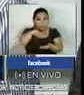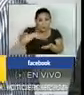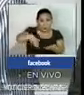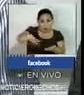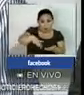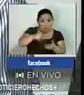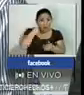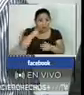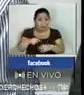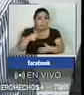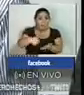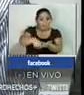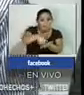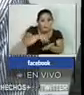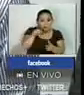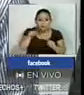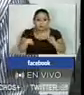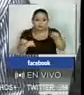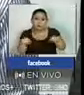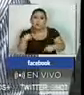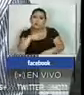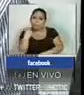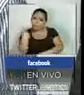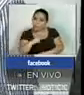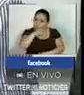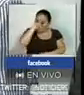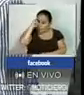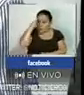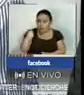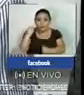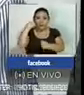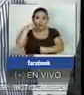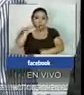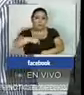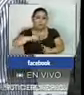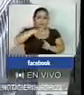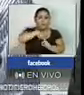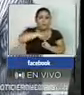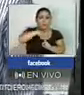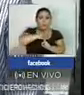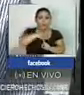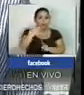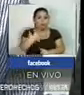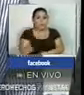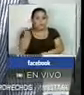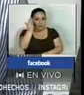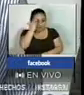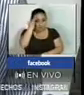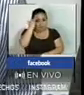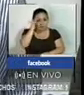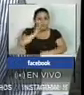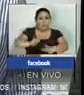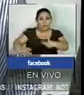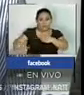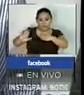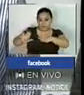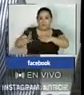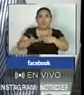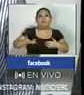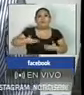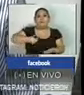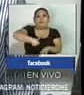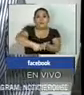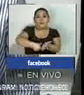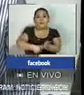exponiéndose héroe de la patria, héroe de Ilopango. Sabemos el compromiso que con municipalidad tenemos.